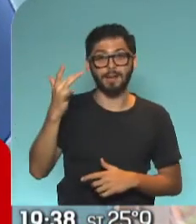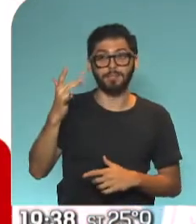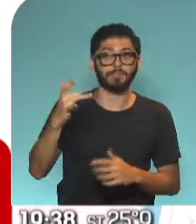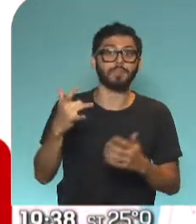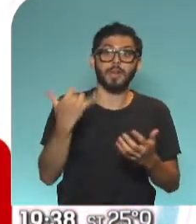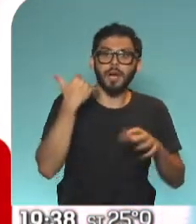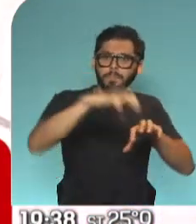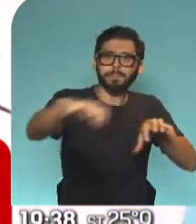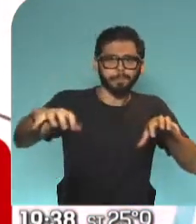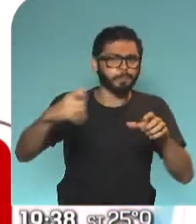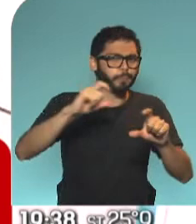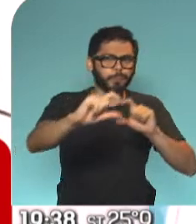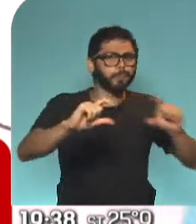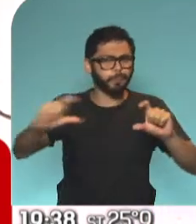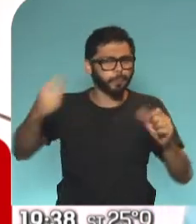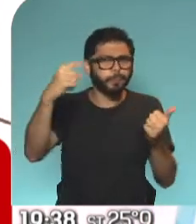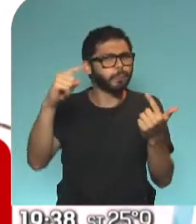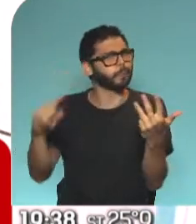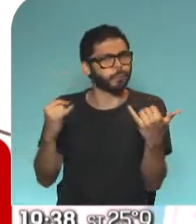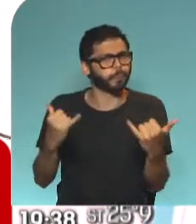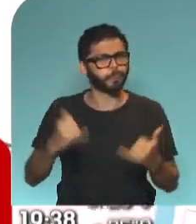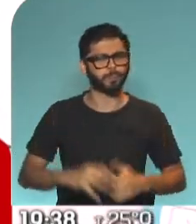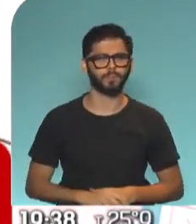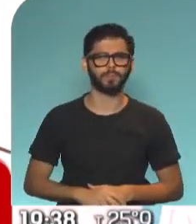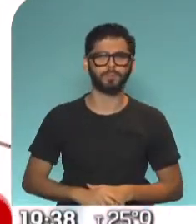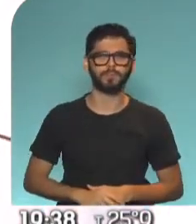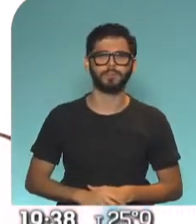vacunatorios nuestros ya la están utilizando. ¿Crees que me lo tenga?